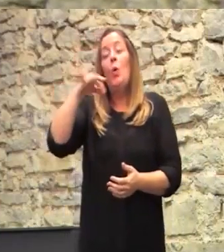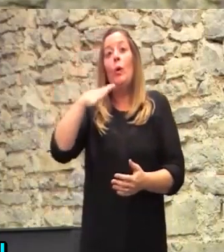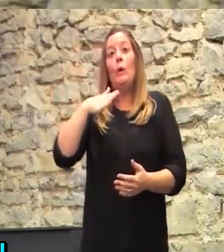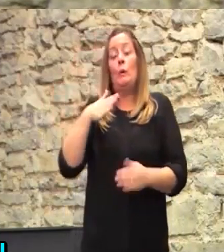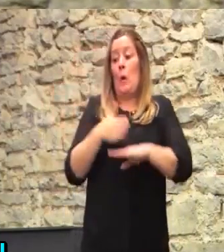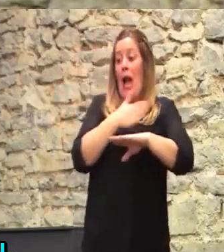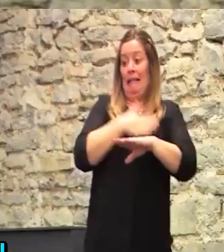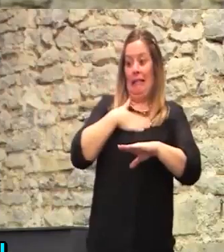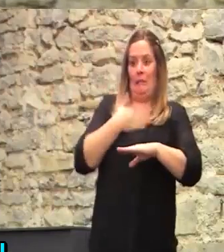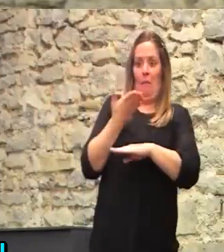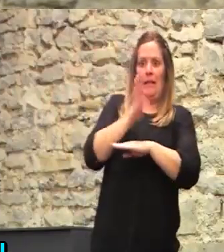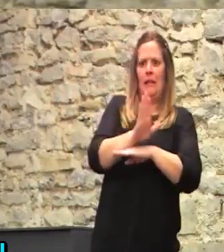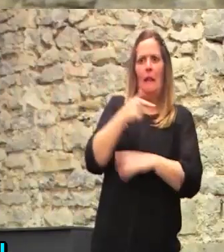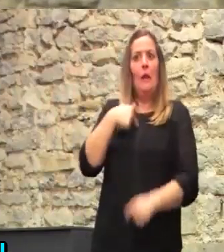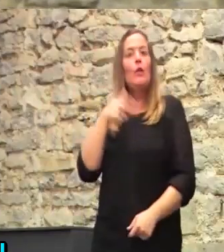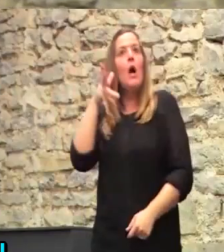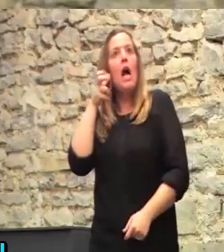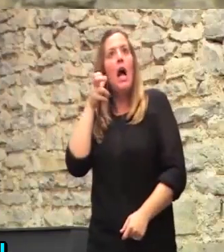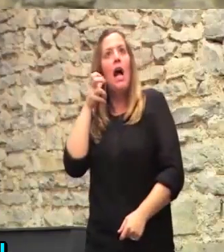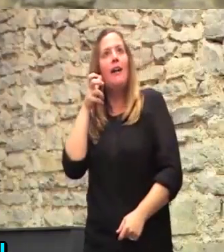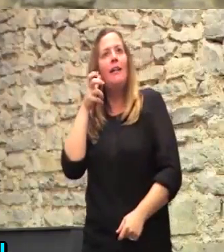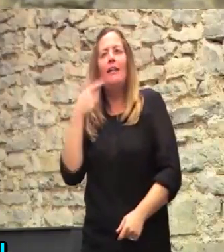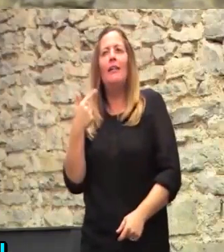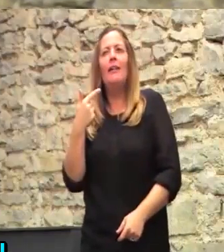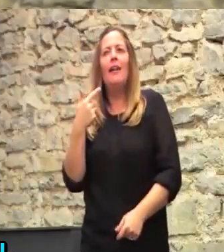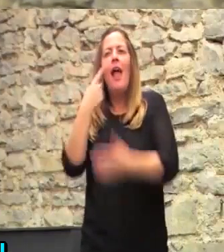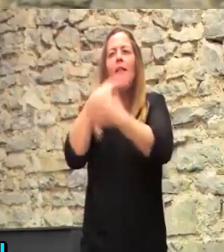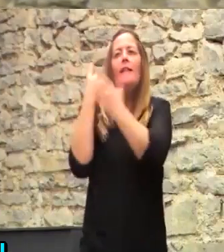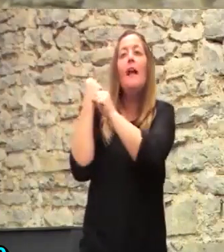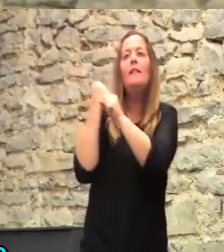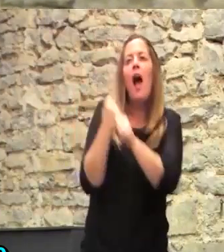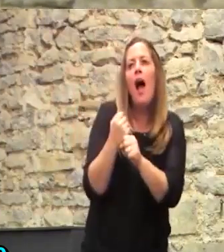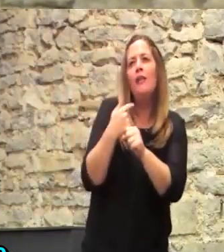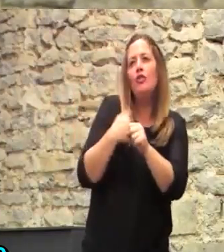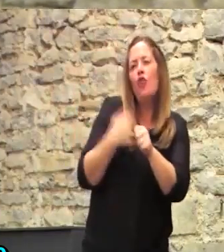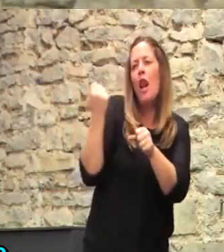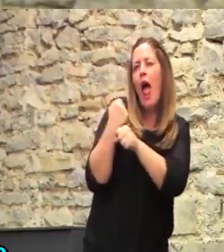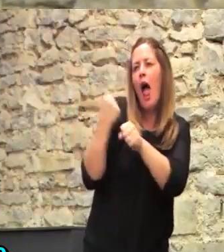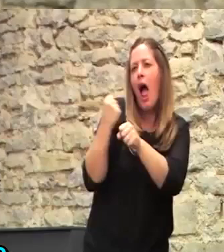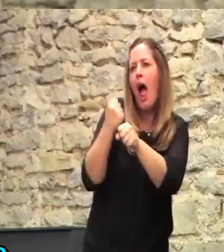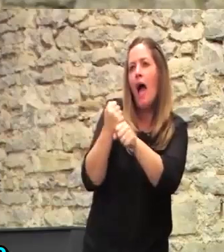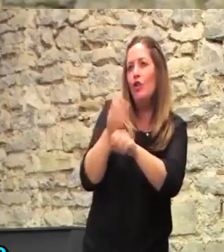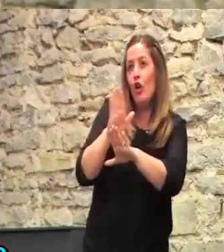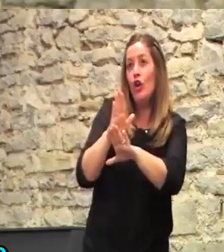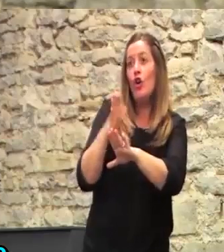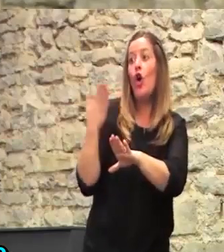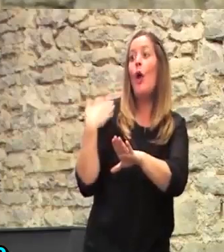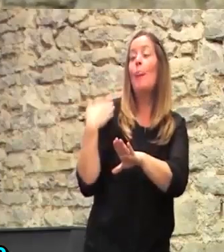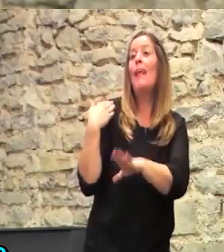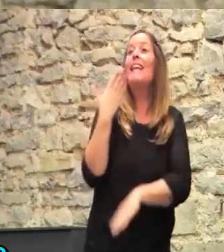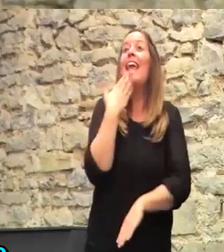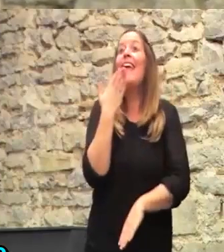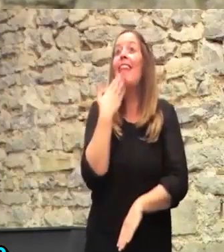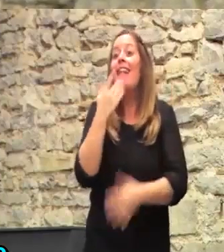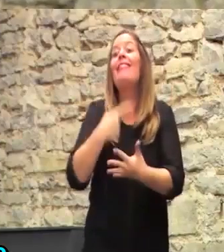presentación es que no es que hace 16 años que estoy inmersa en el mercado laboral sino que desde mis 16 años que